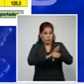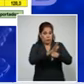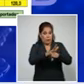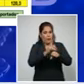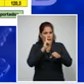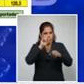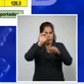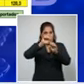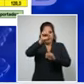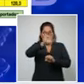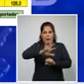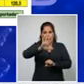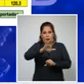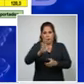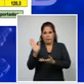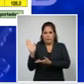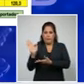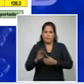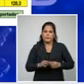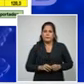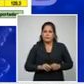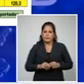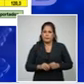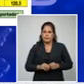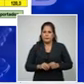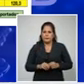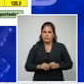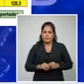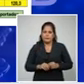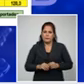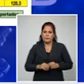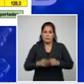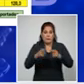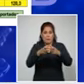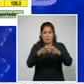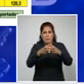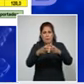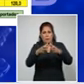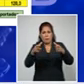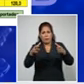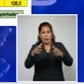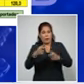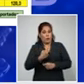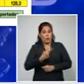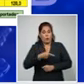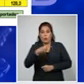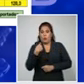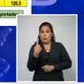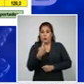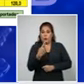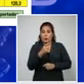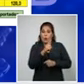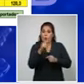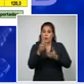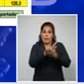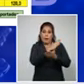gráfico ustedes, la cifra más elevada que hemos tenido, que además es una